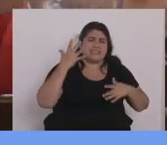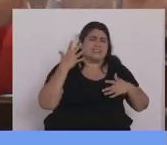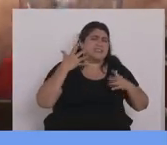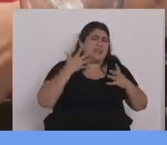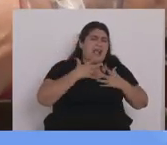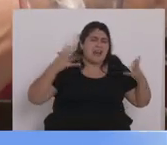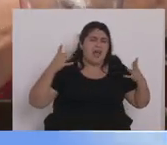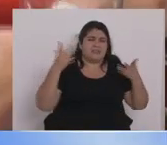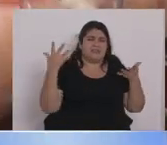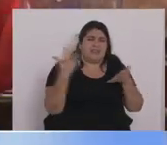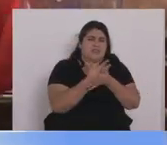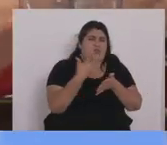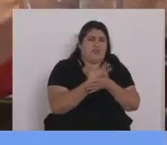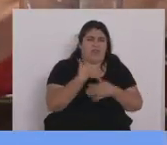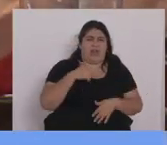los argentinos.